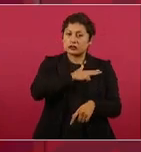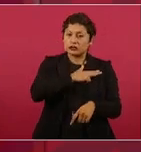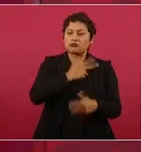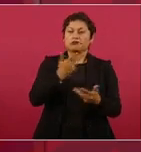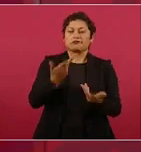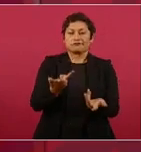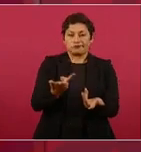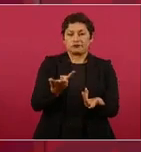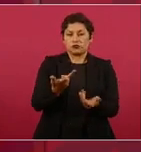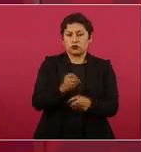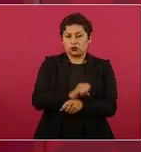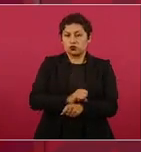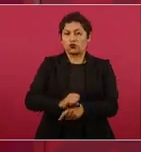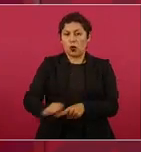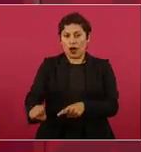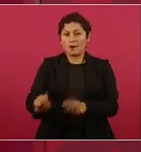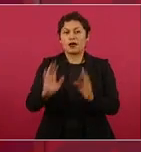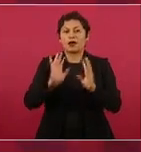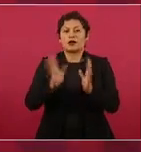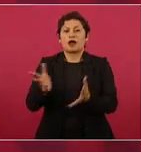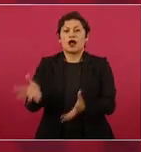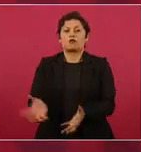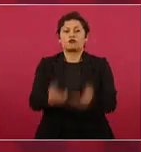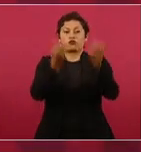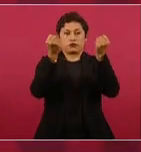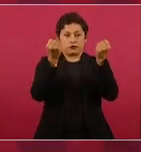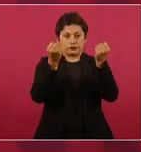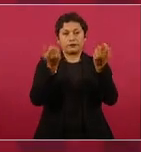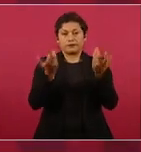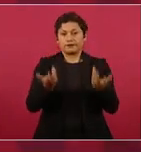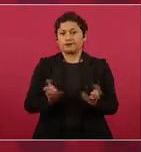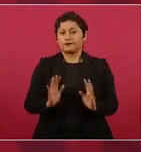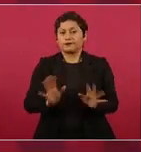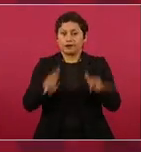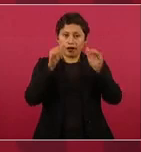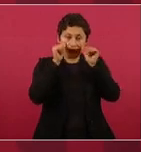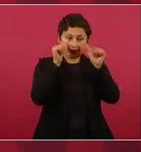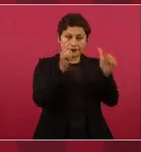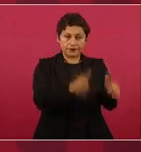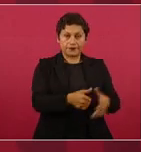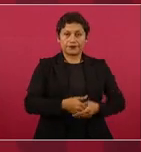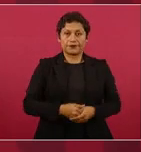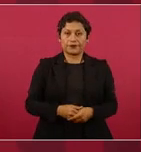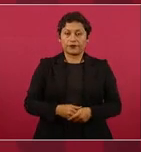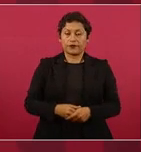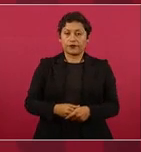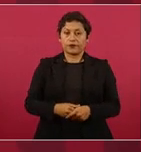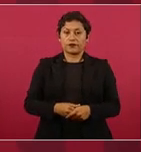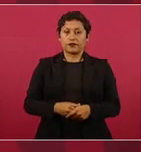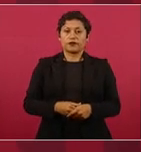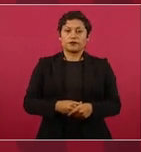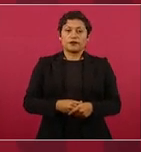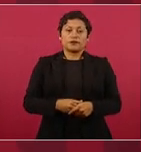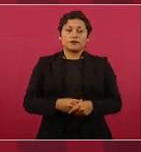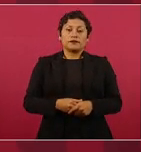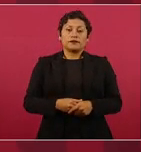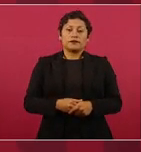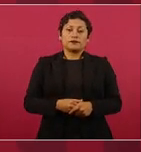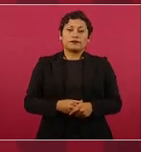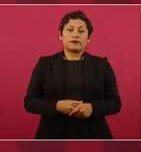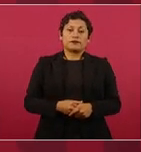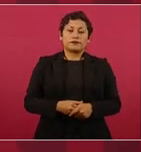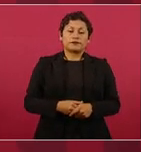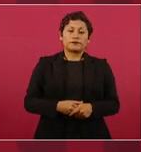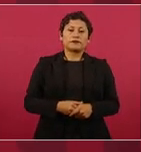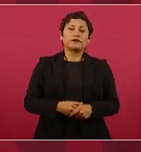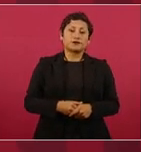están fuera de peligro, atendidos, y se tiene una acción